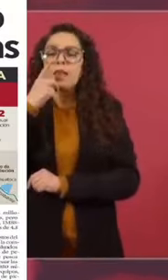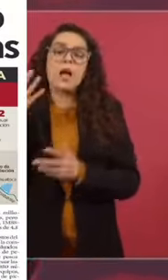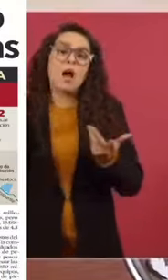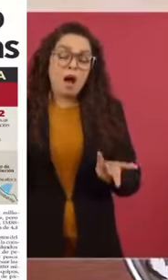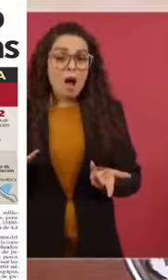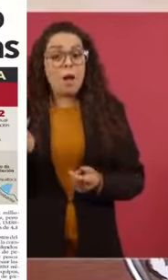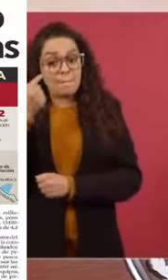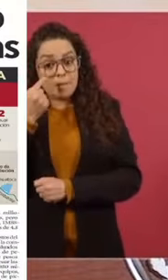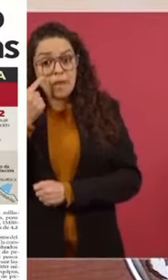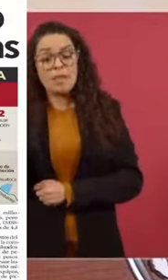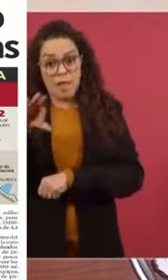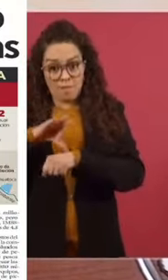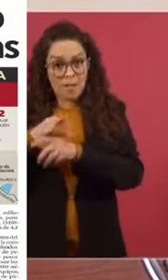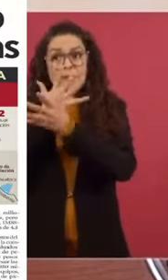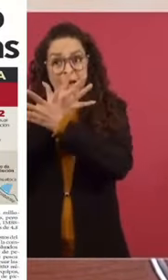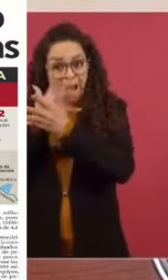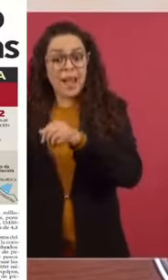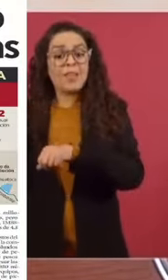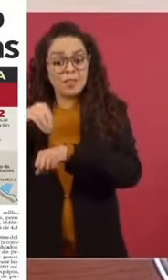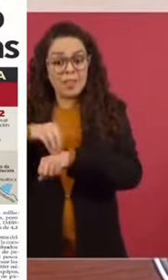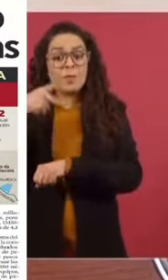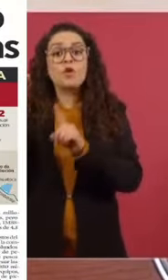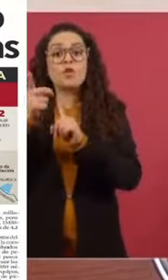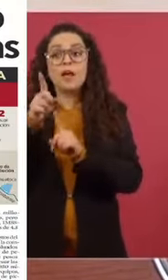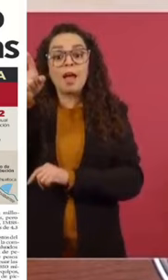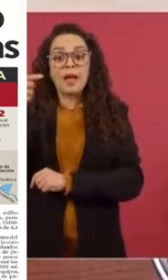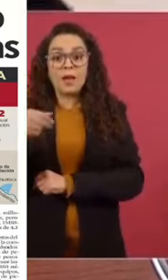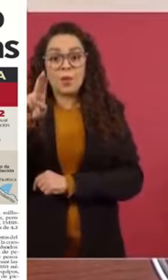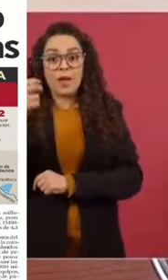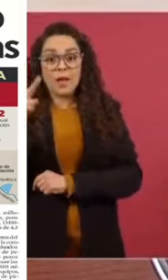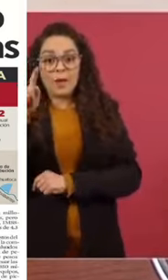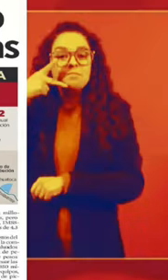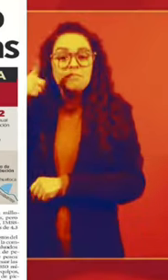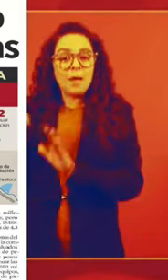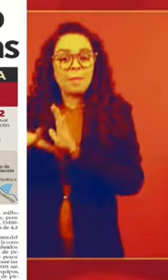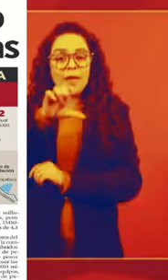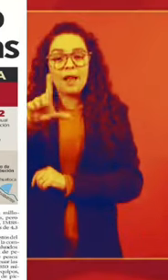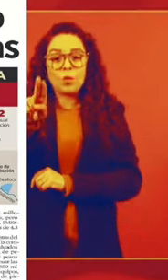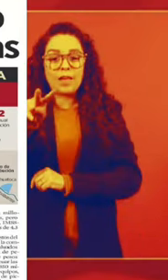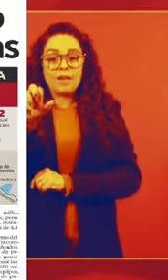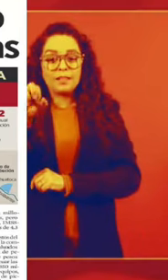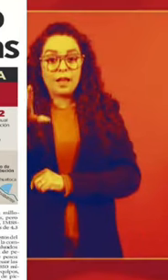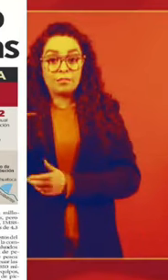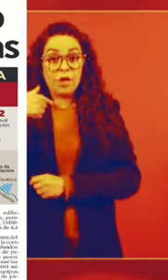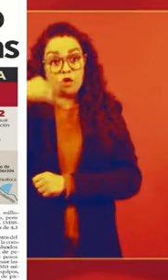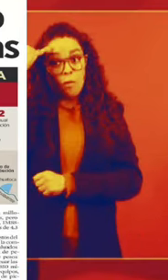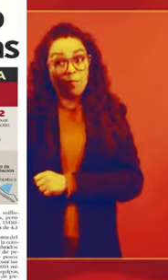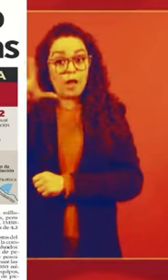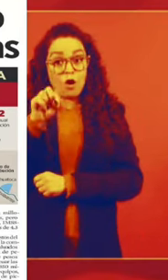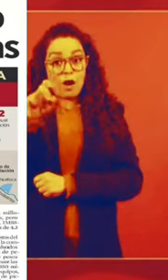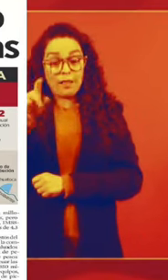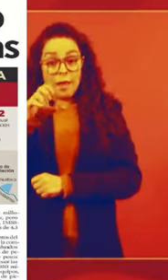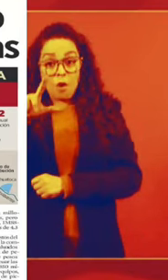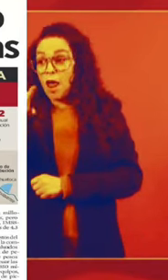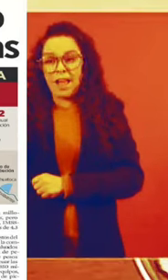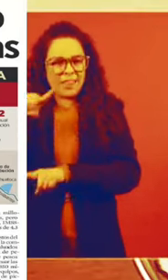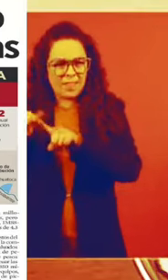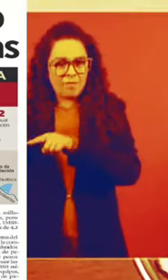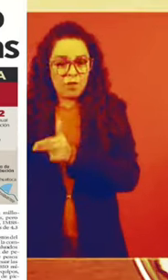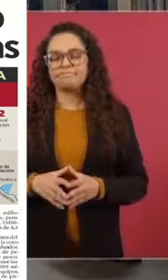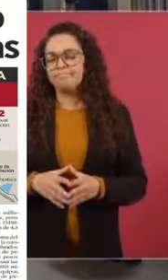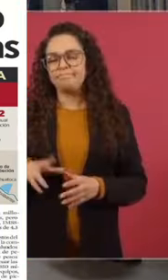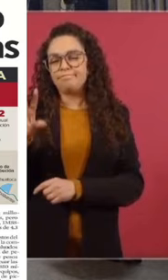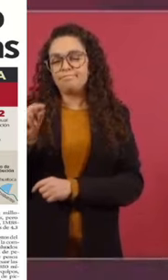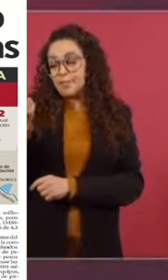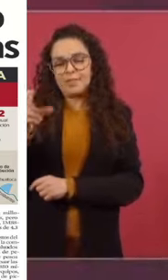gran farmacia, pero en Huehuetoca, donde está la farmacia, no hay servicios médicos. Ya me imagino a los de Mola y a todos los que tenían que ver con los negocios de la venta de los